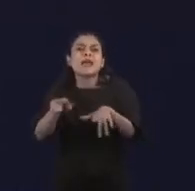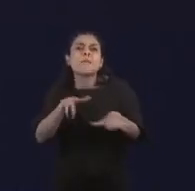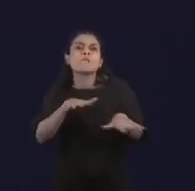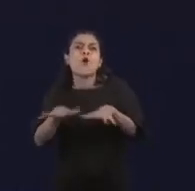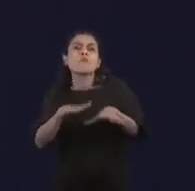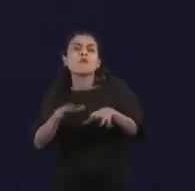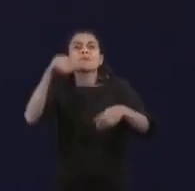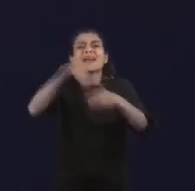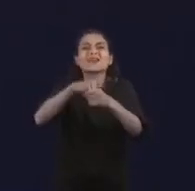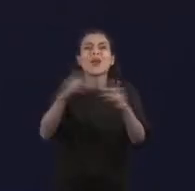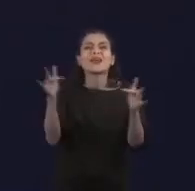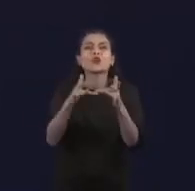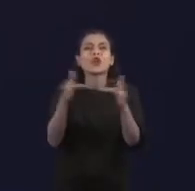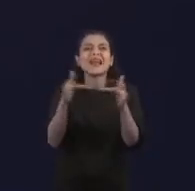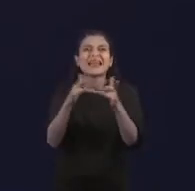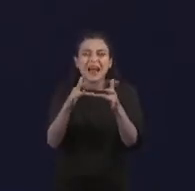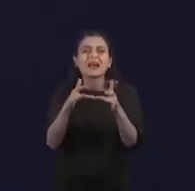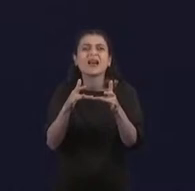que